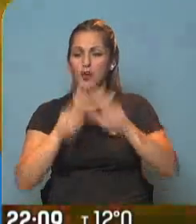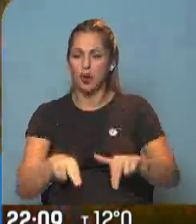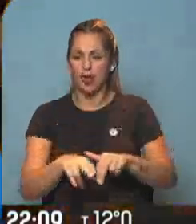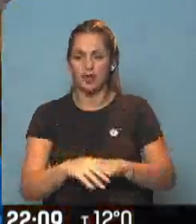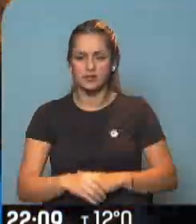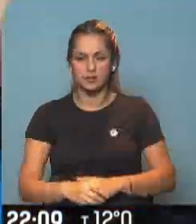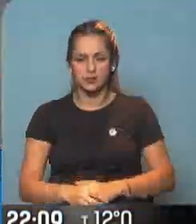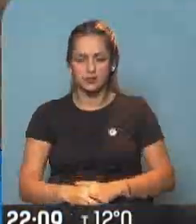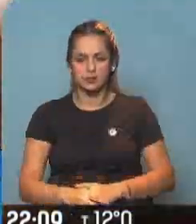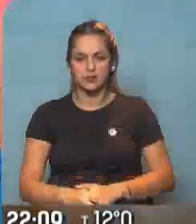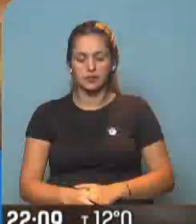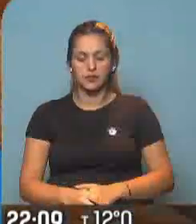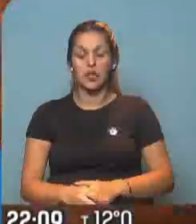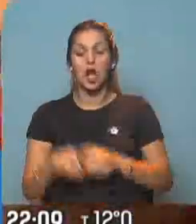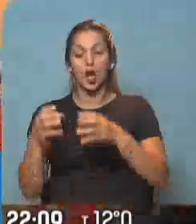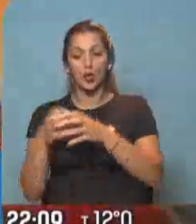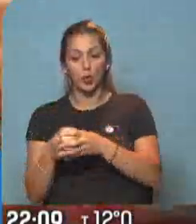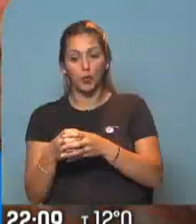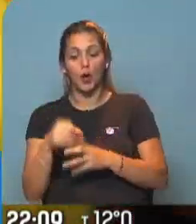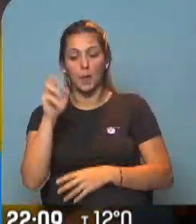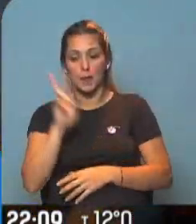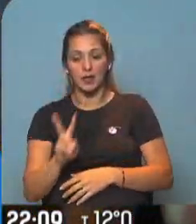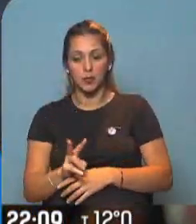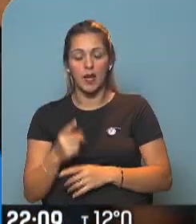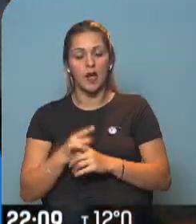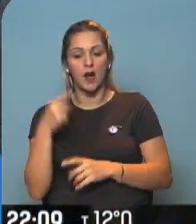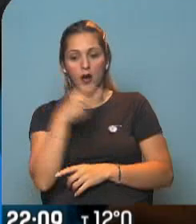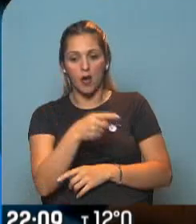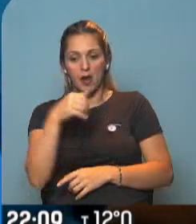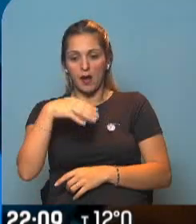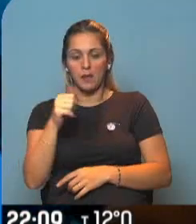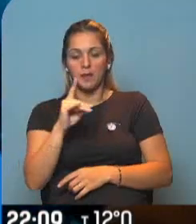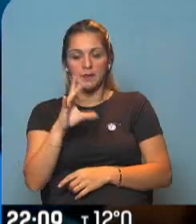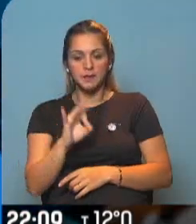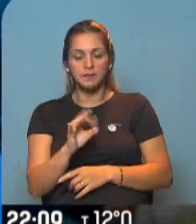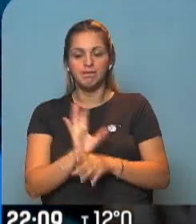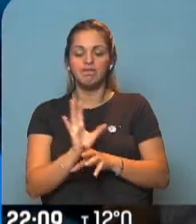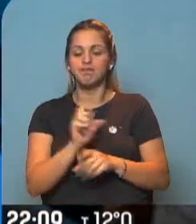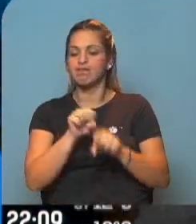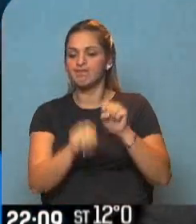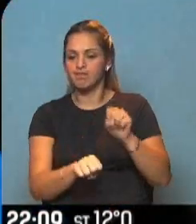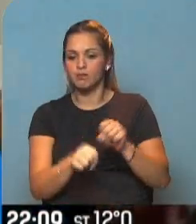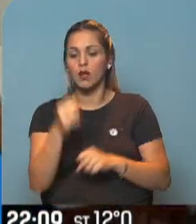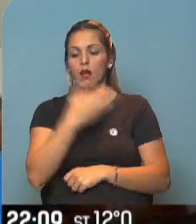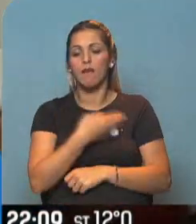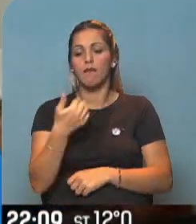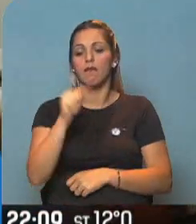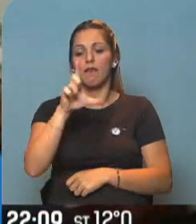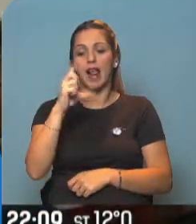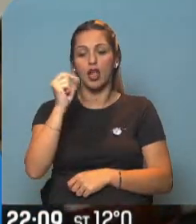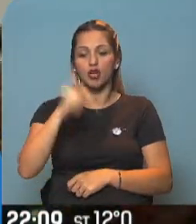derrotadas. La oposición en Venezuela continúa fracturada y Falcón asoma como única